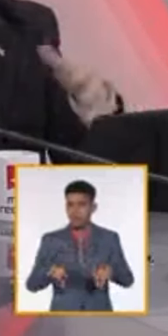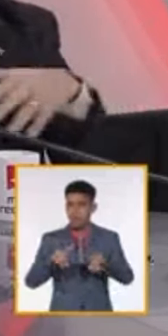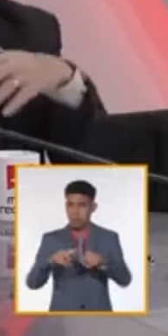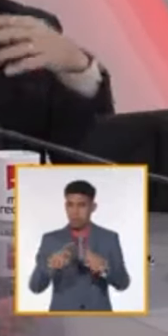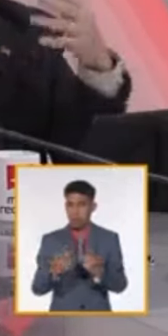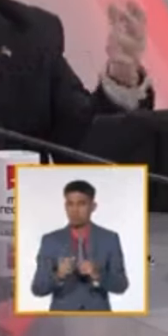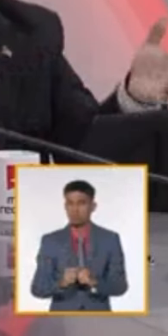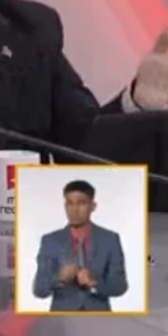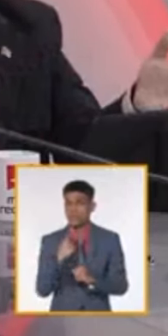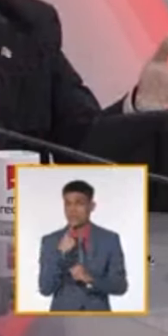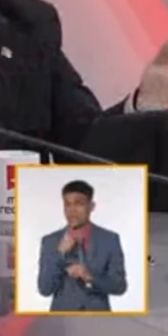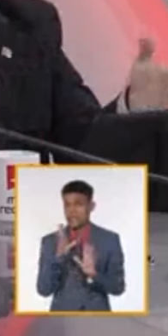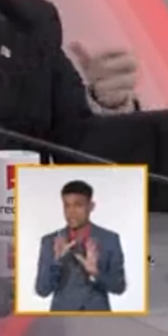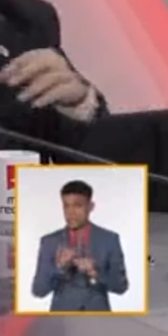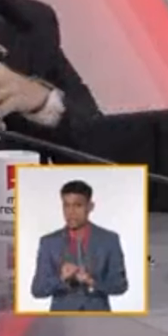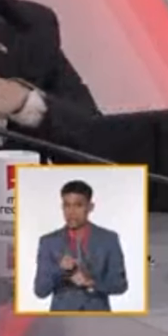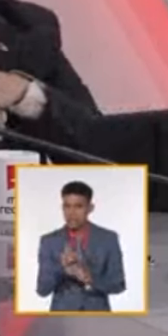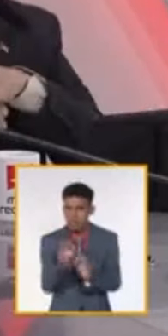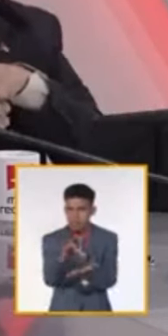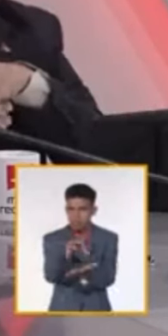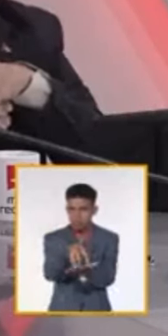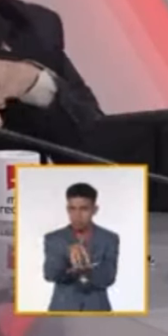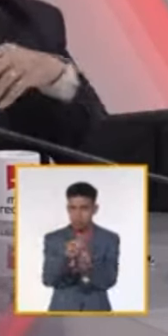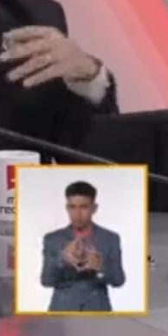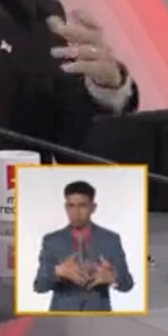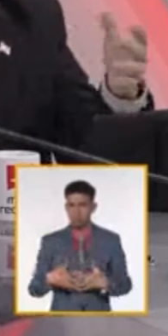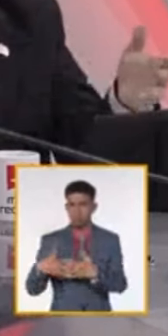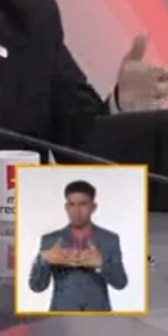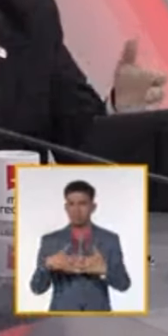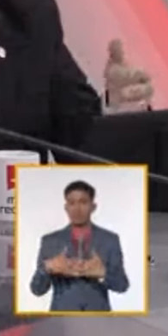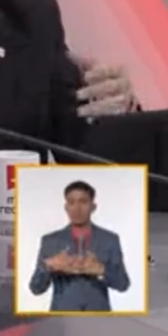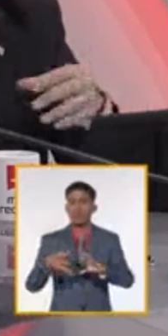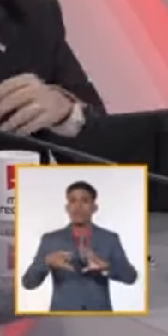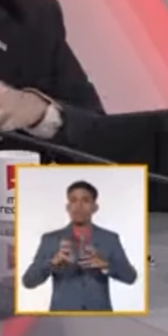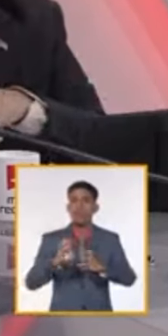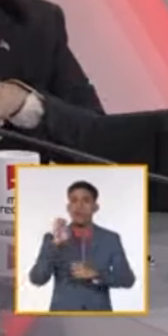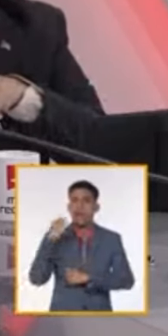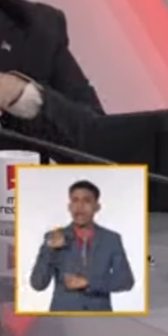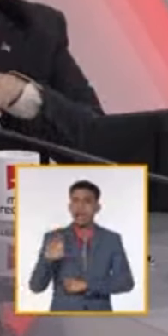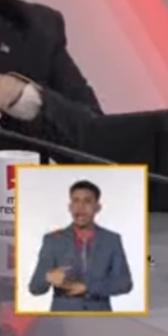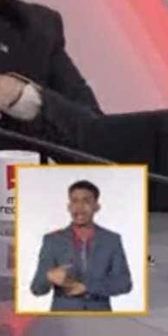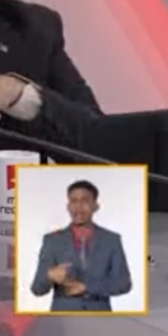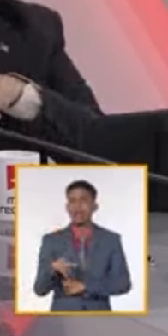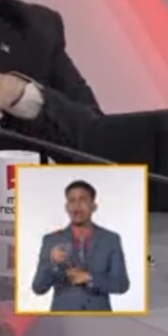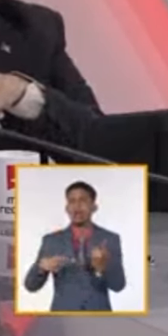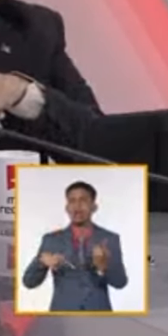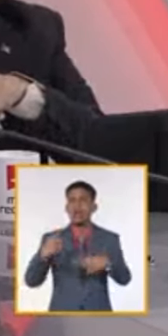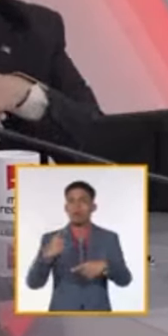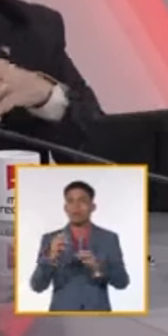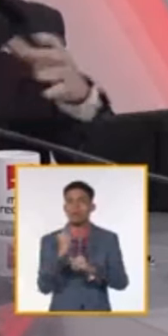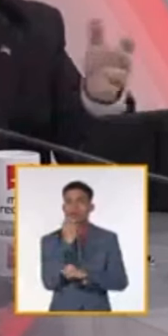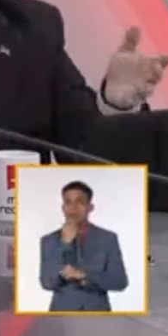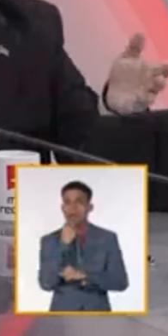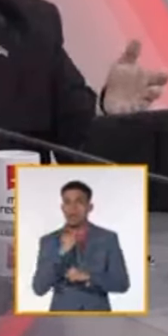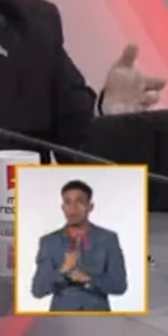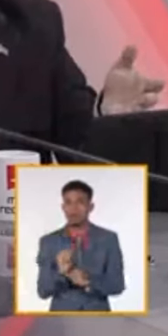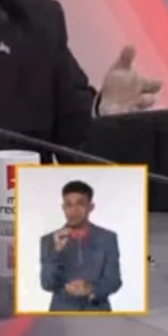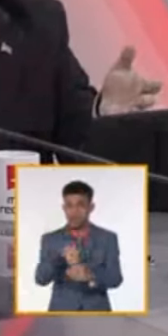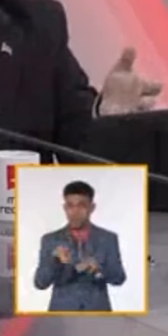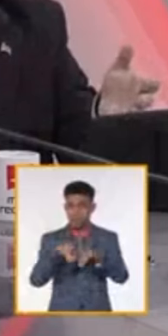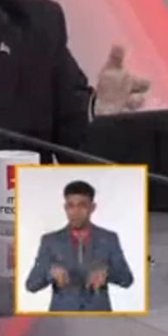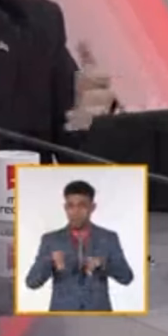supuestamente se dan expresiones antisemitas o antijudías dentro de las universidades, y esos